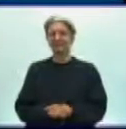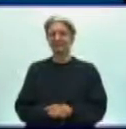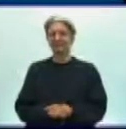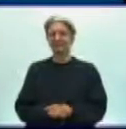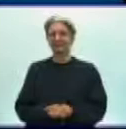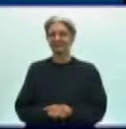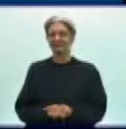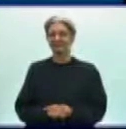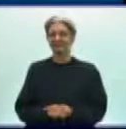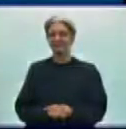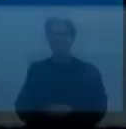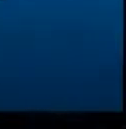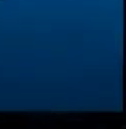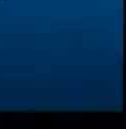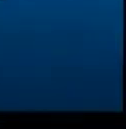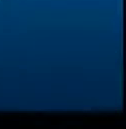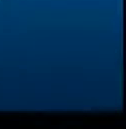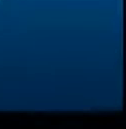sus libretas.